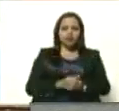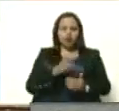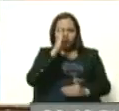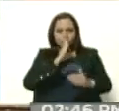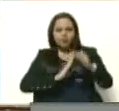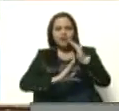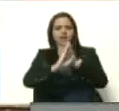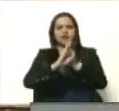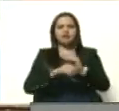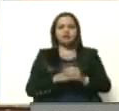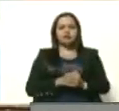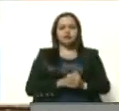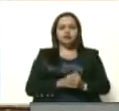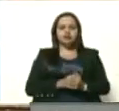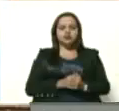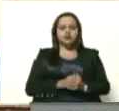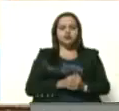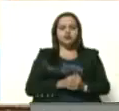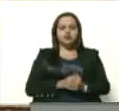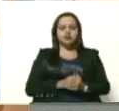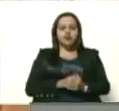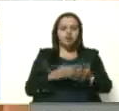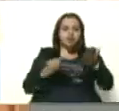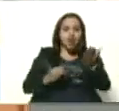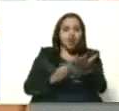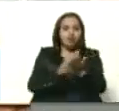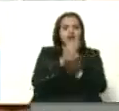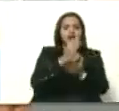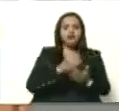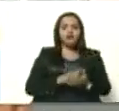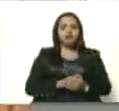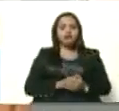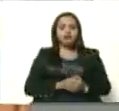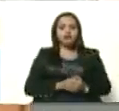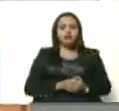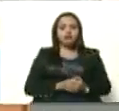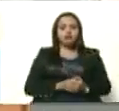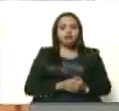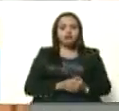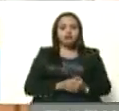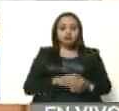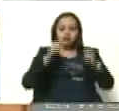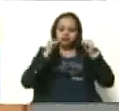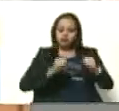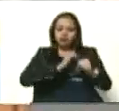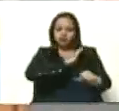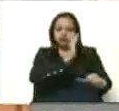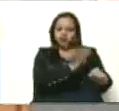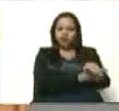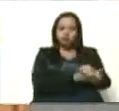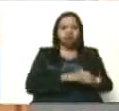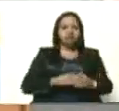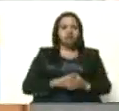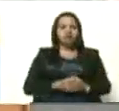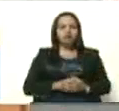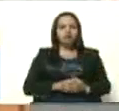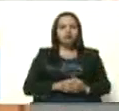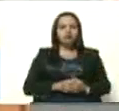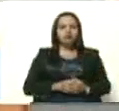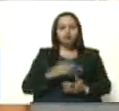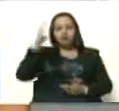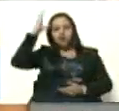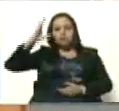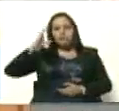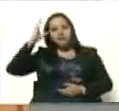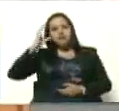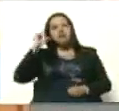humildad, su lealtad, su valentía, su capacidad